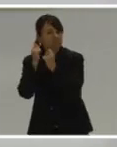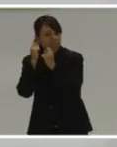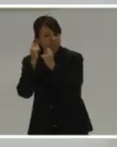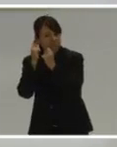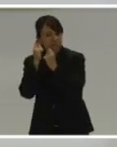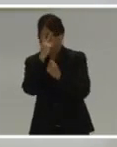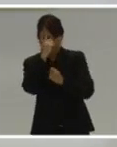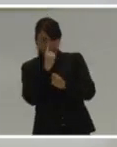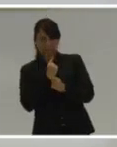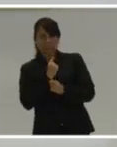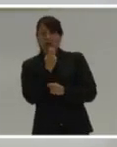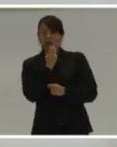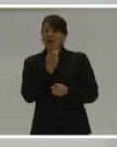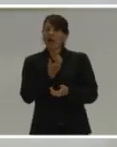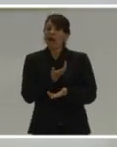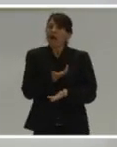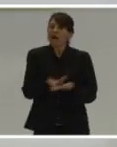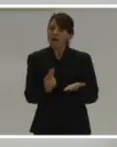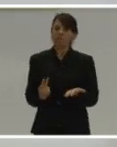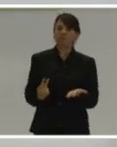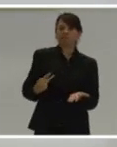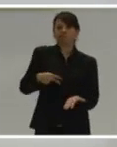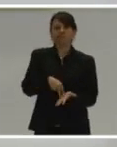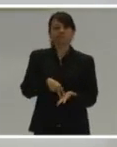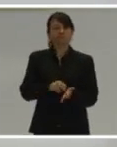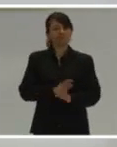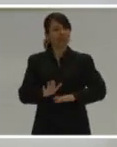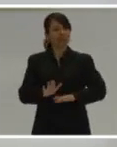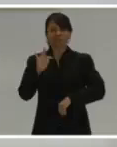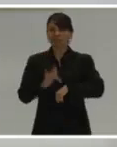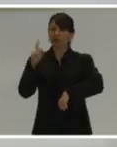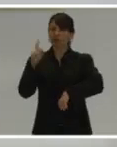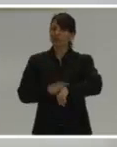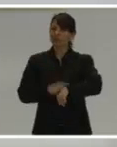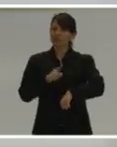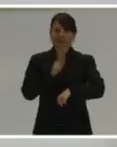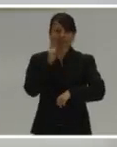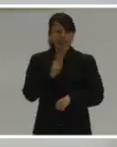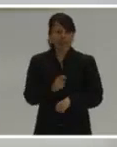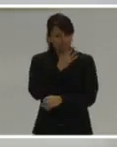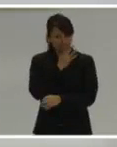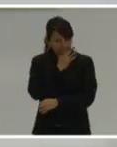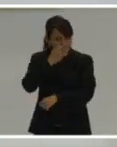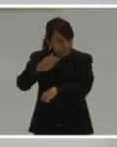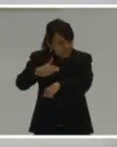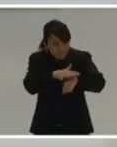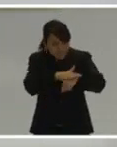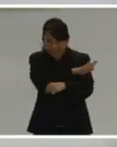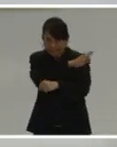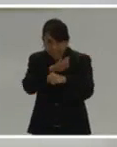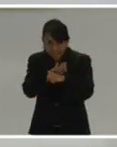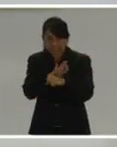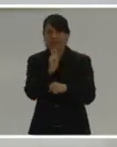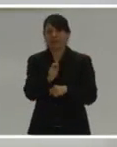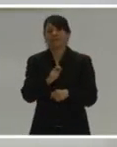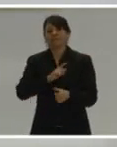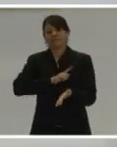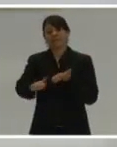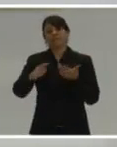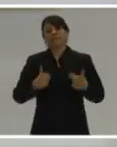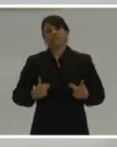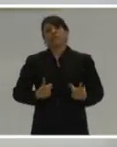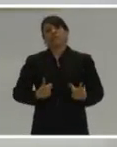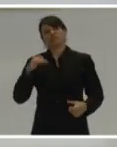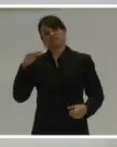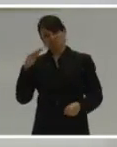nuevamente esta pérdida de los derechos, la pérdida de los derechos humanos, ¿sí?